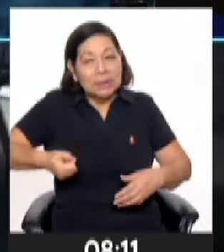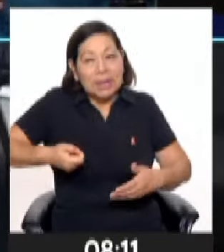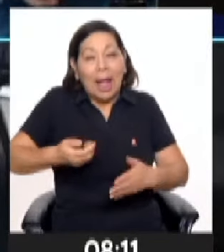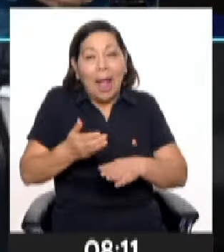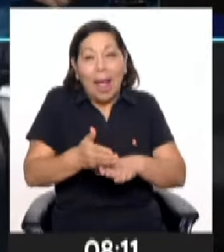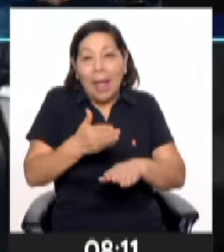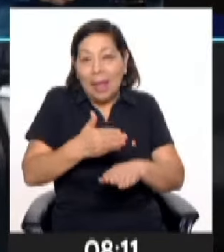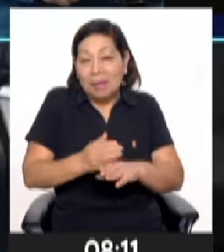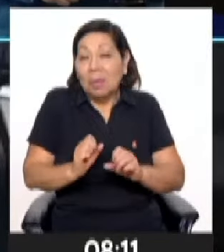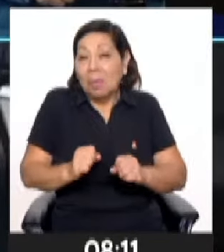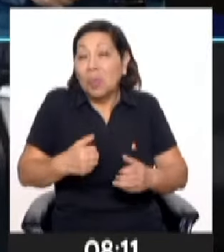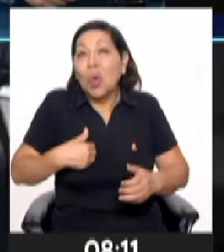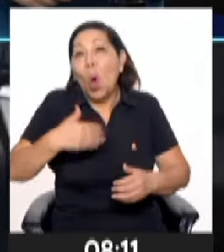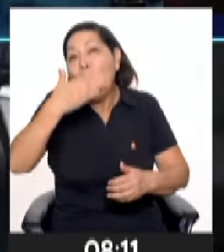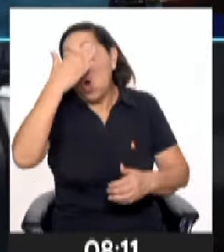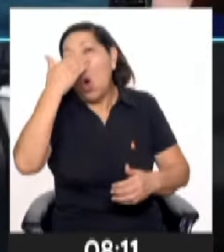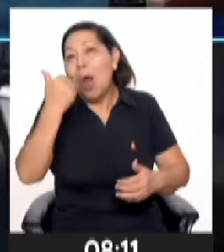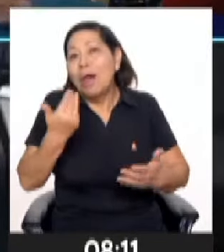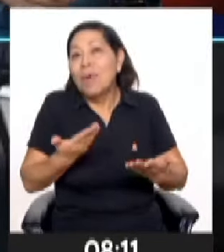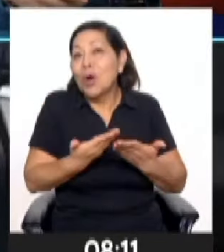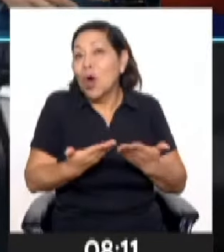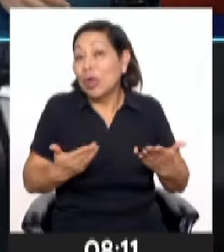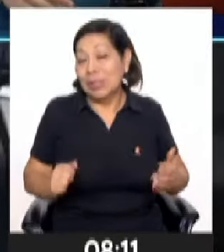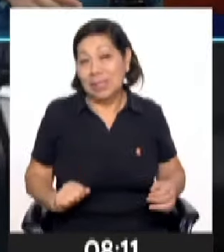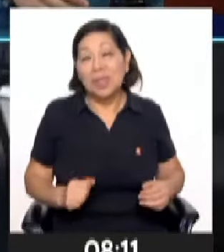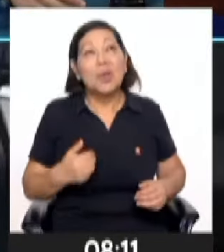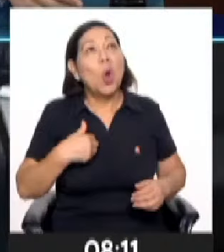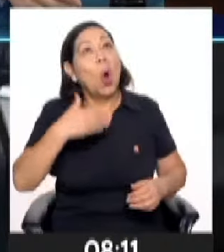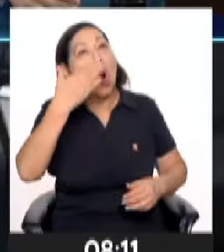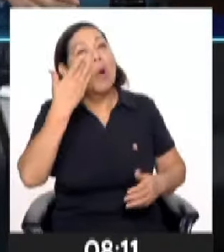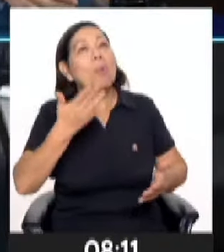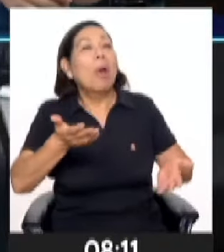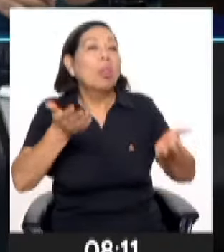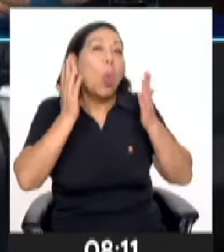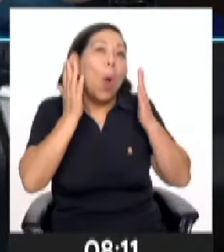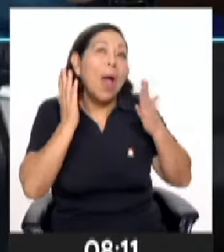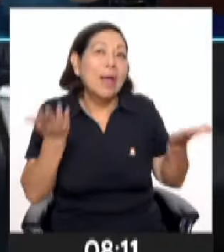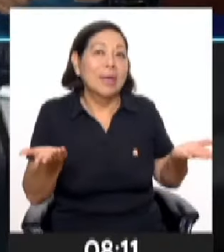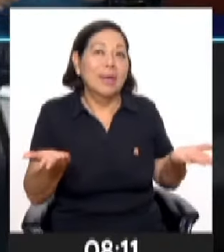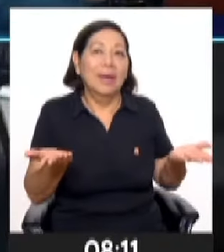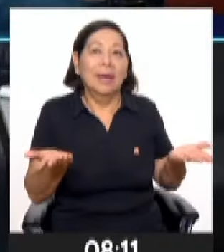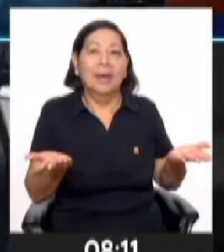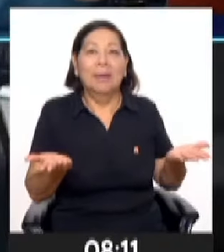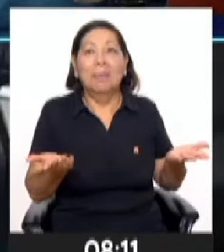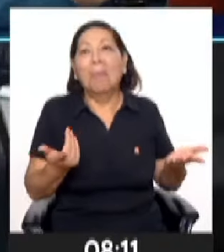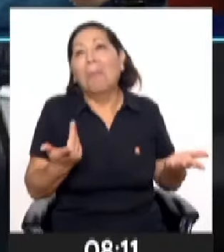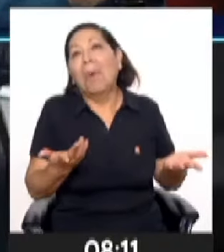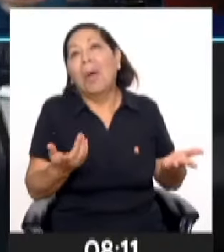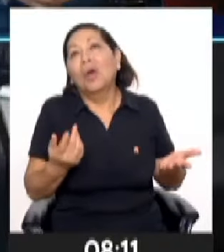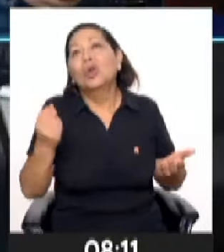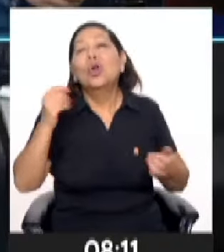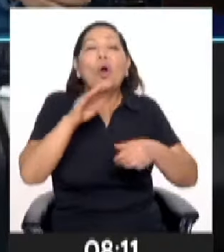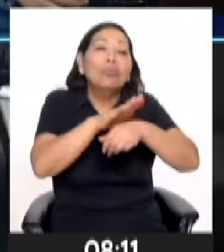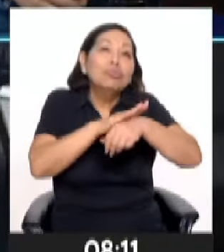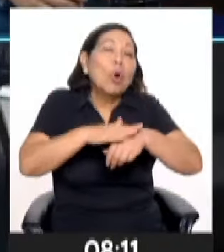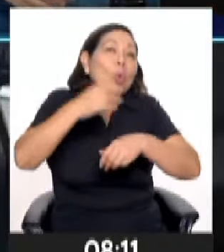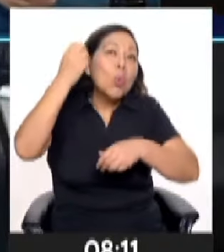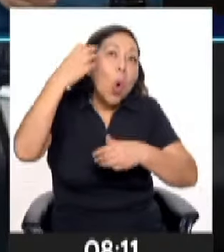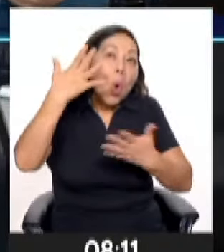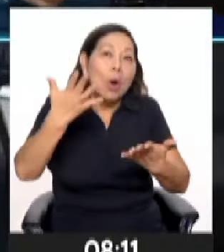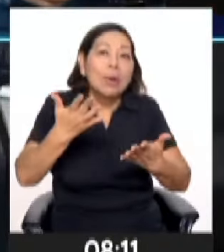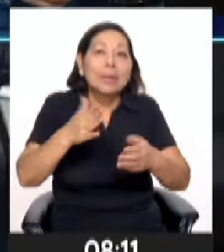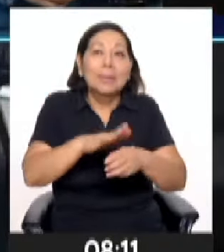con tiempo, puede que me olvide pues de algún implemento, ¿no? Me olvidé de la toalla, me olvidé del protector solar, me olvidé